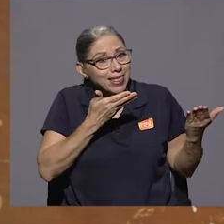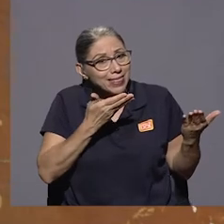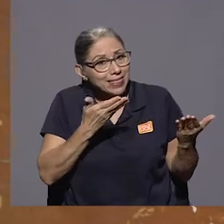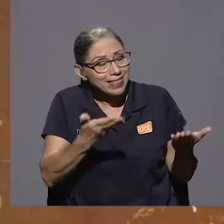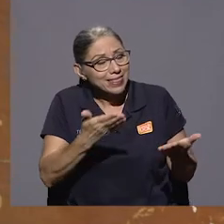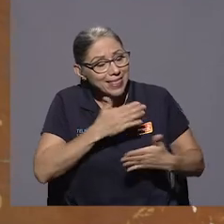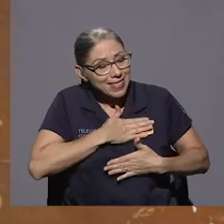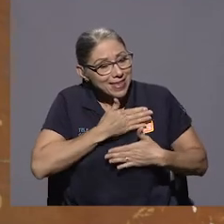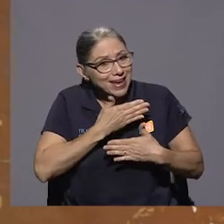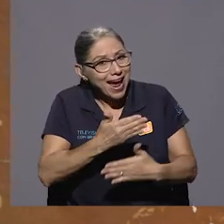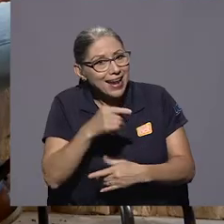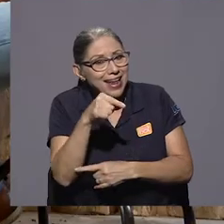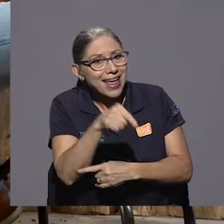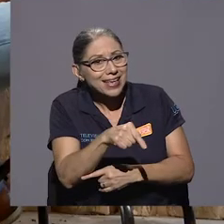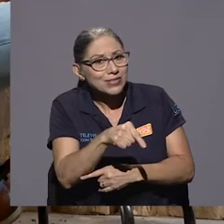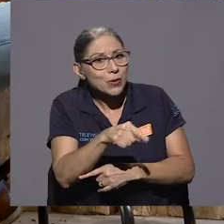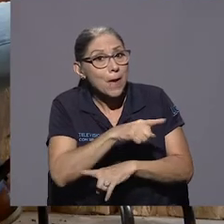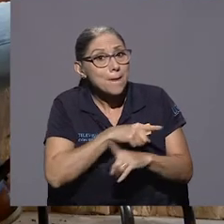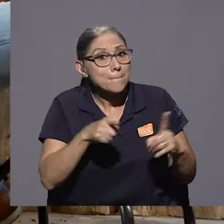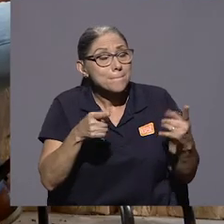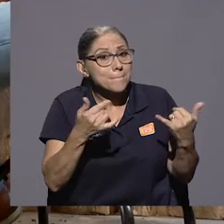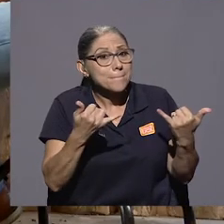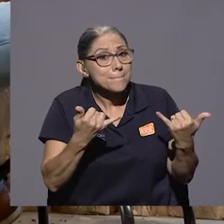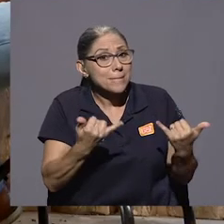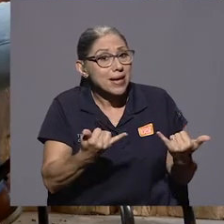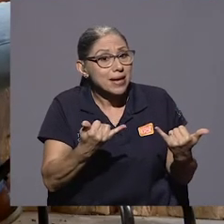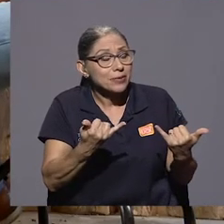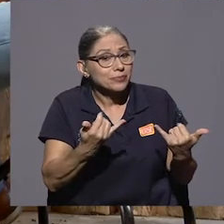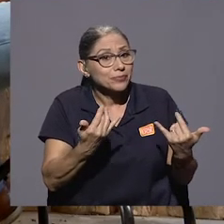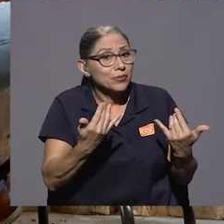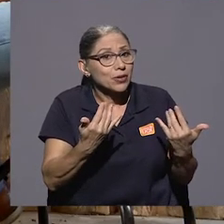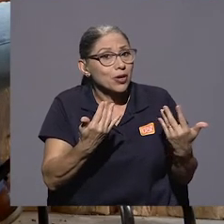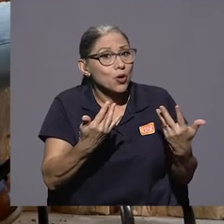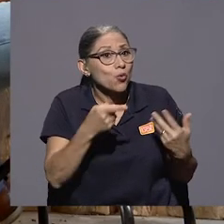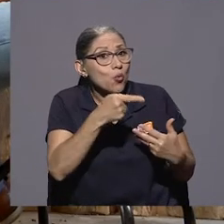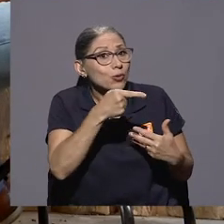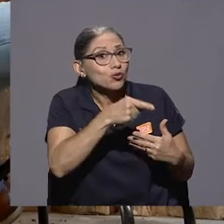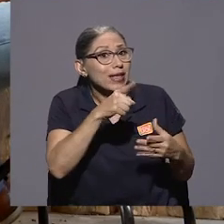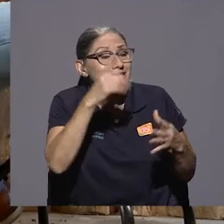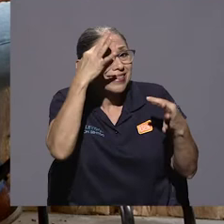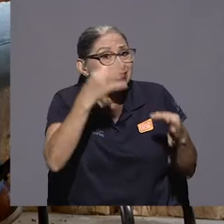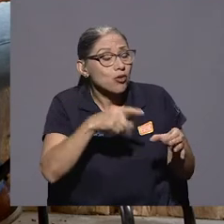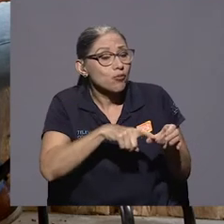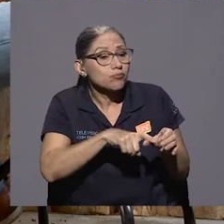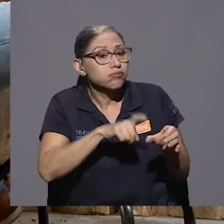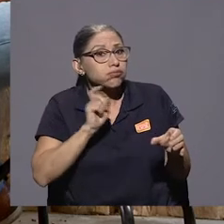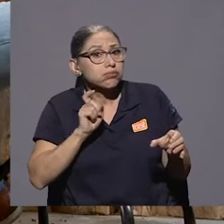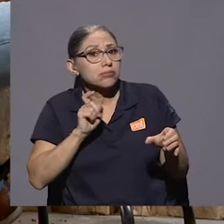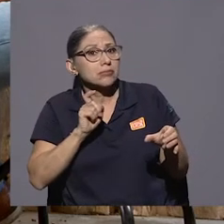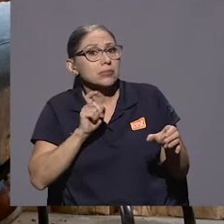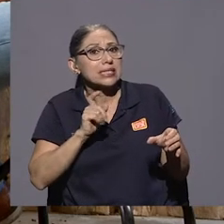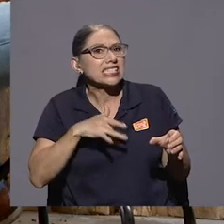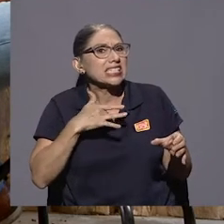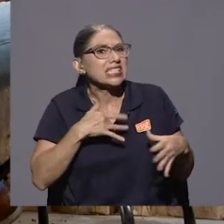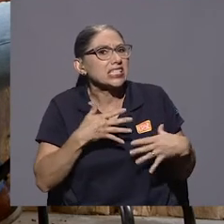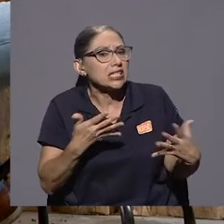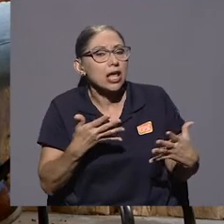feliz. Pero en el interín de dejar aquello... Hay mucha duda, hay mucho